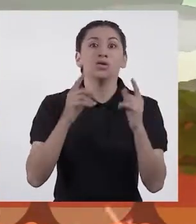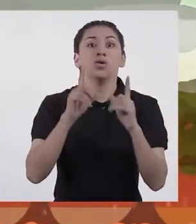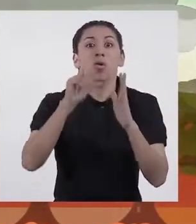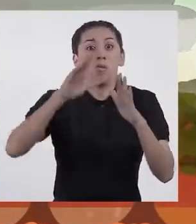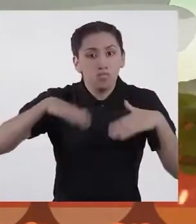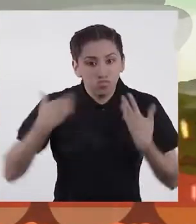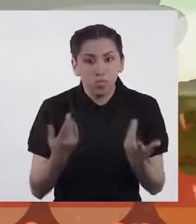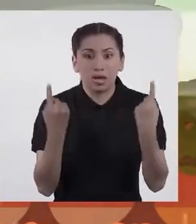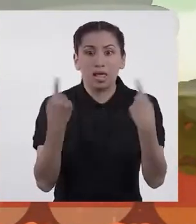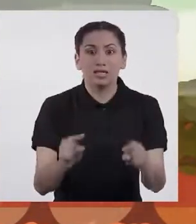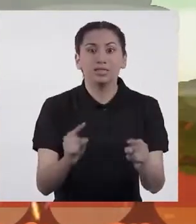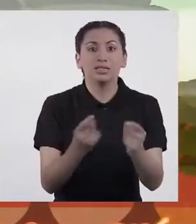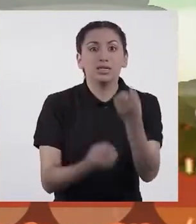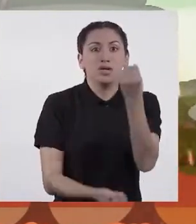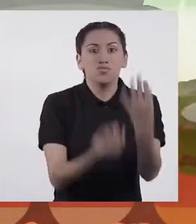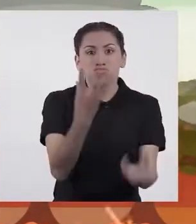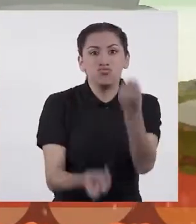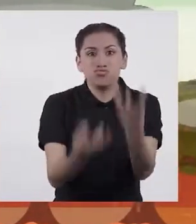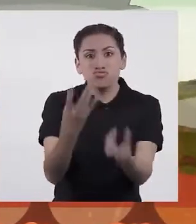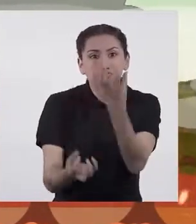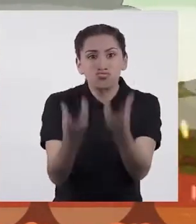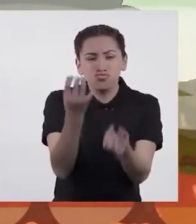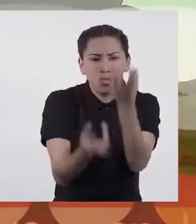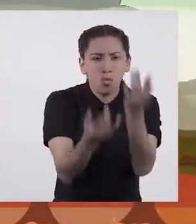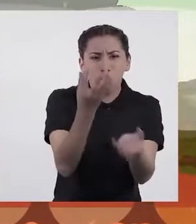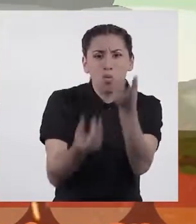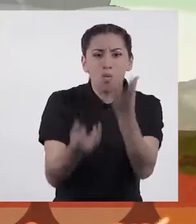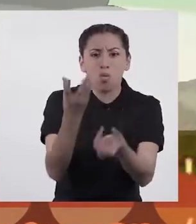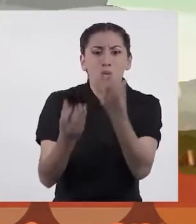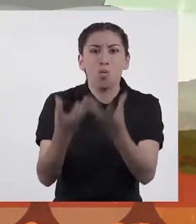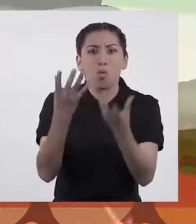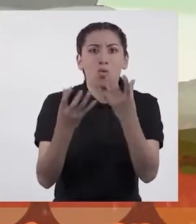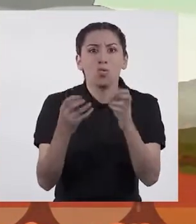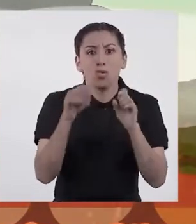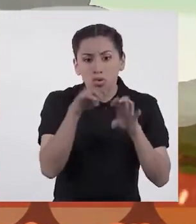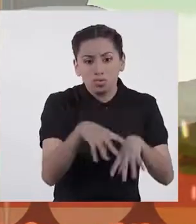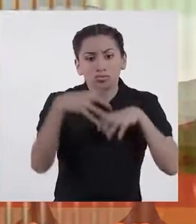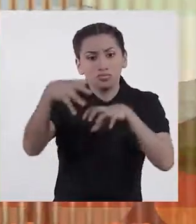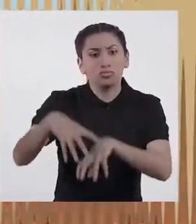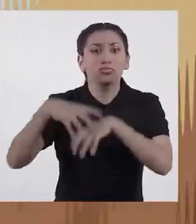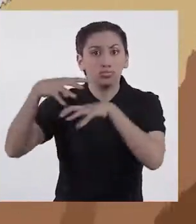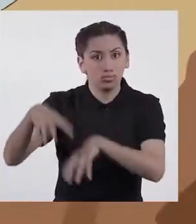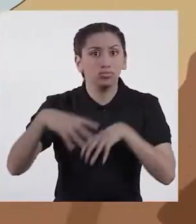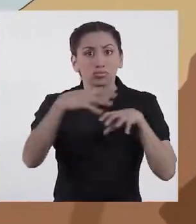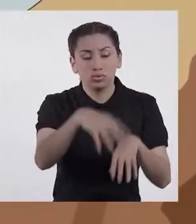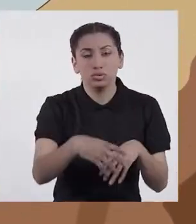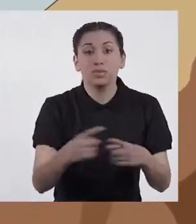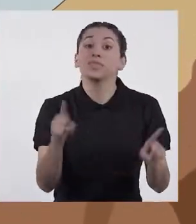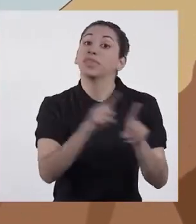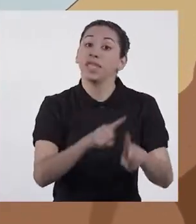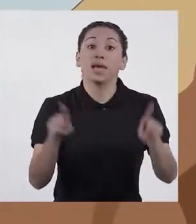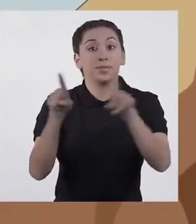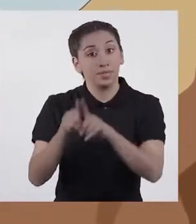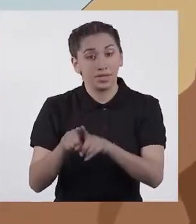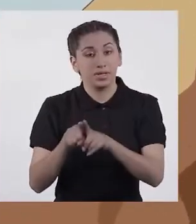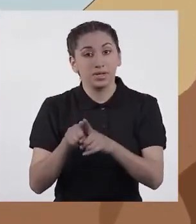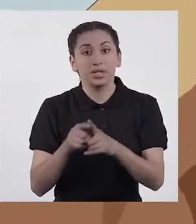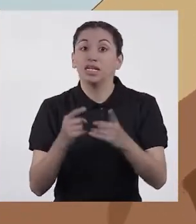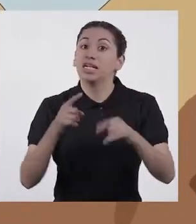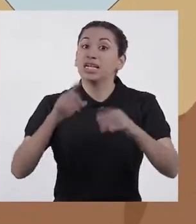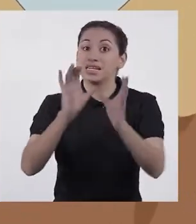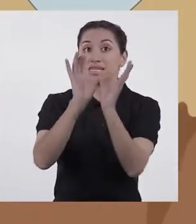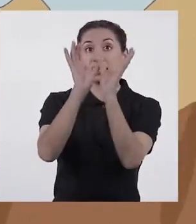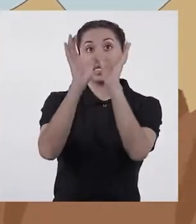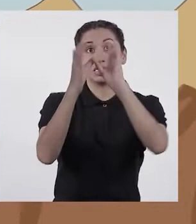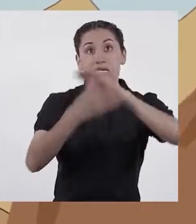incendios forestales y la expansión de plagas que afectan los cultivos. Además, conforme